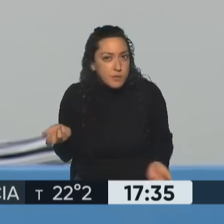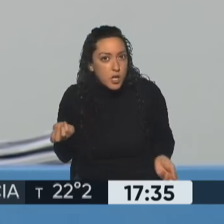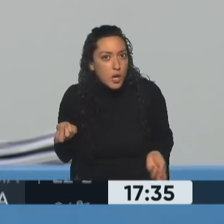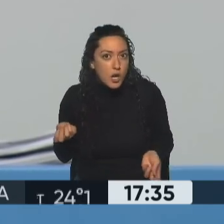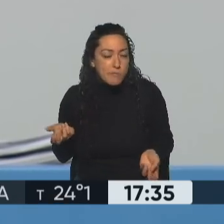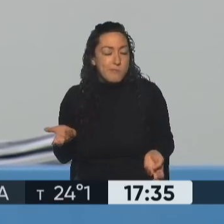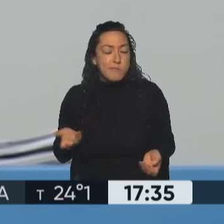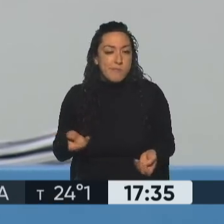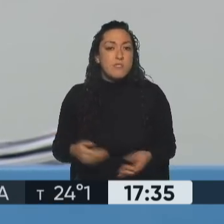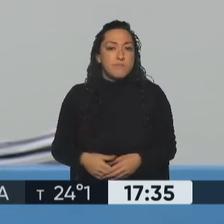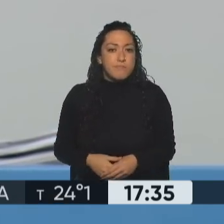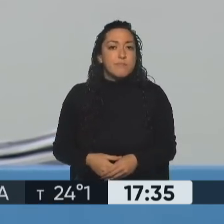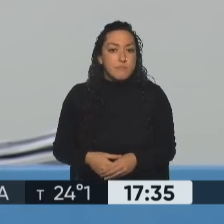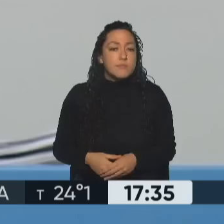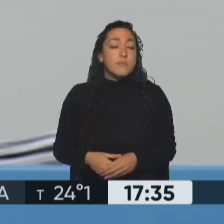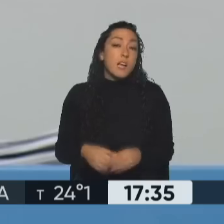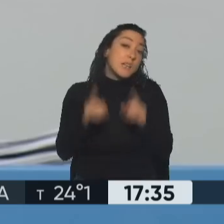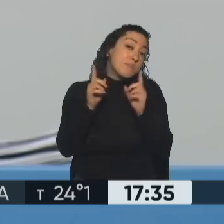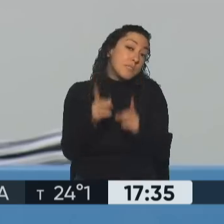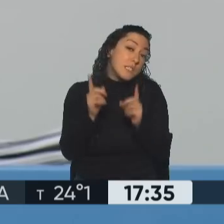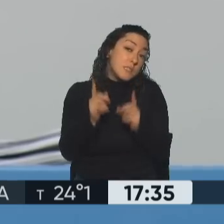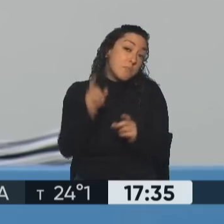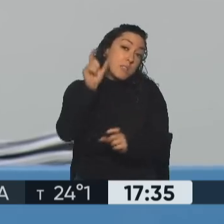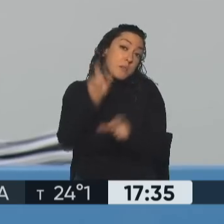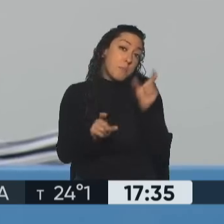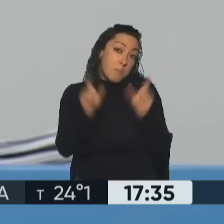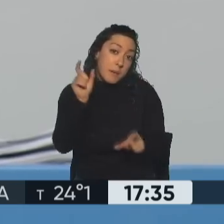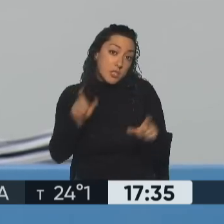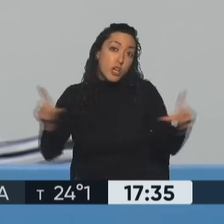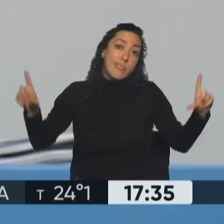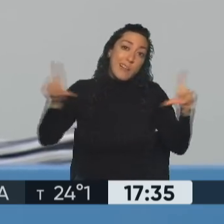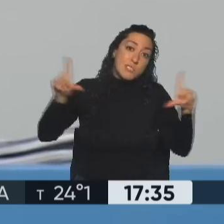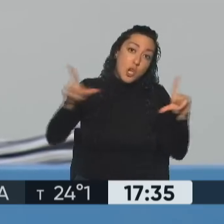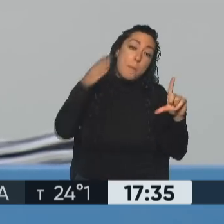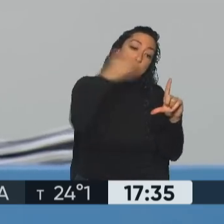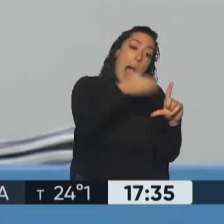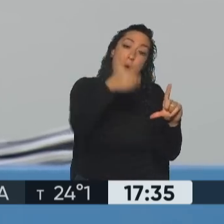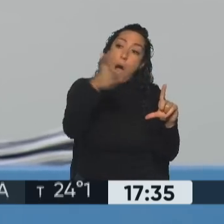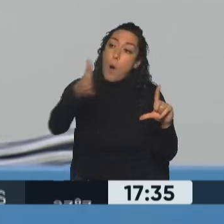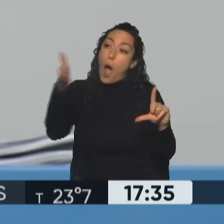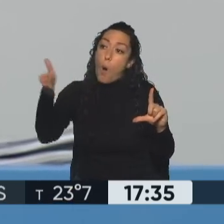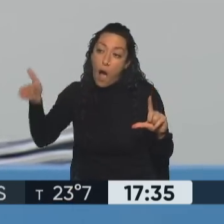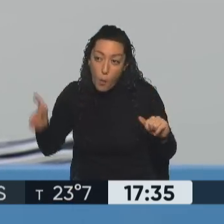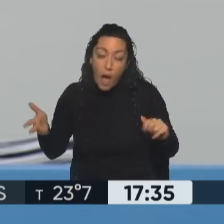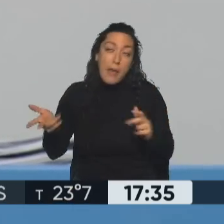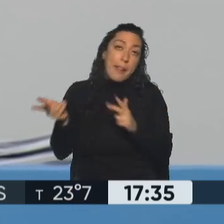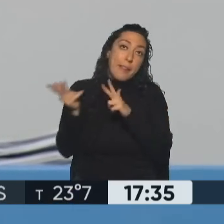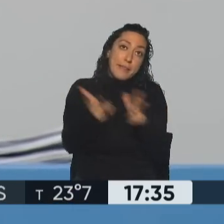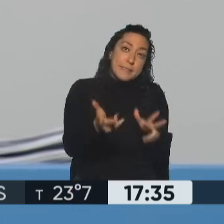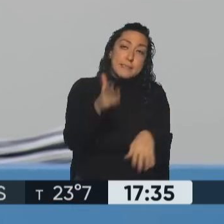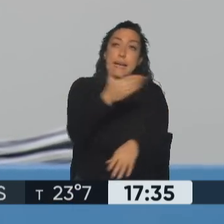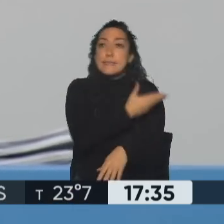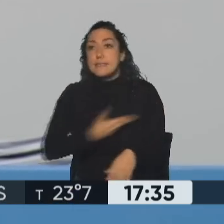Bueno, los mismos que durante todo el tiempo van a los canales de televisión a decirnos que el Estado es